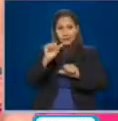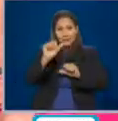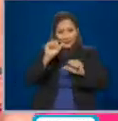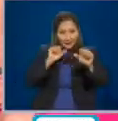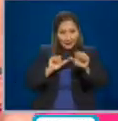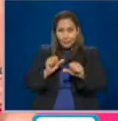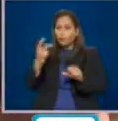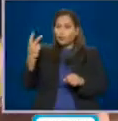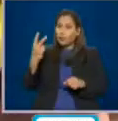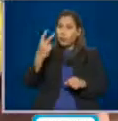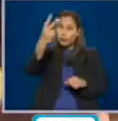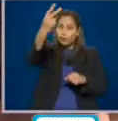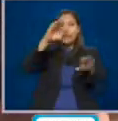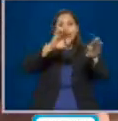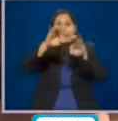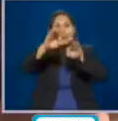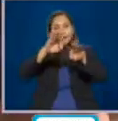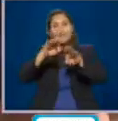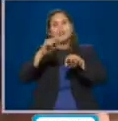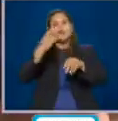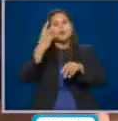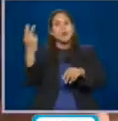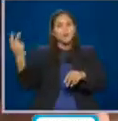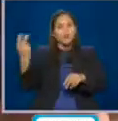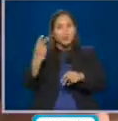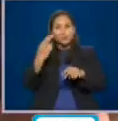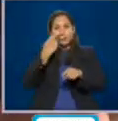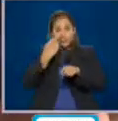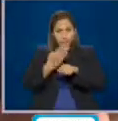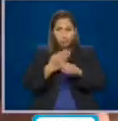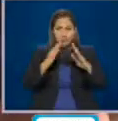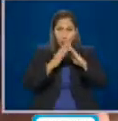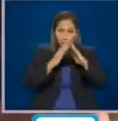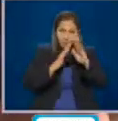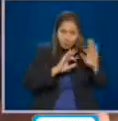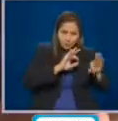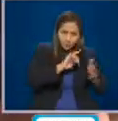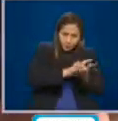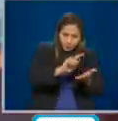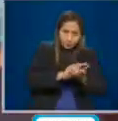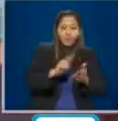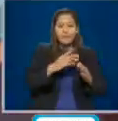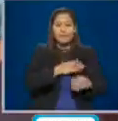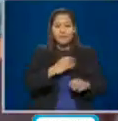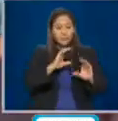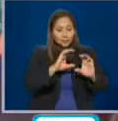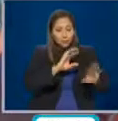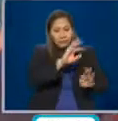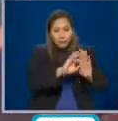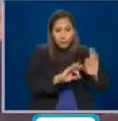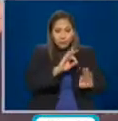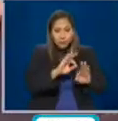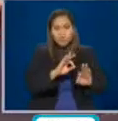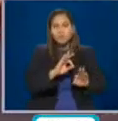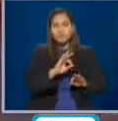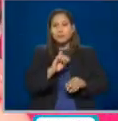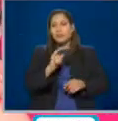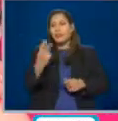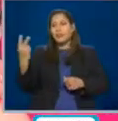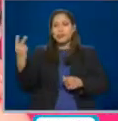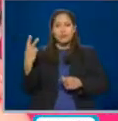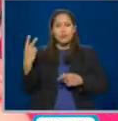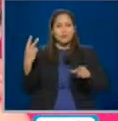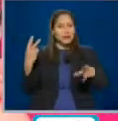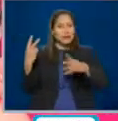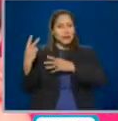dos salen a trabajar, los dos se responsabilizan del hogar también y de la crianza de los niños y los vínculos son muy profundos. Que